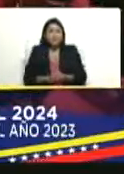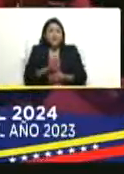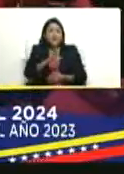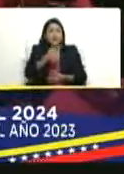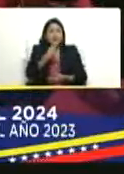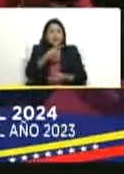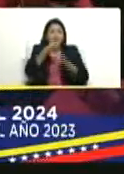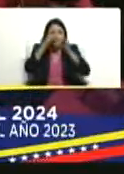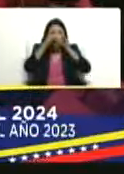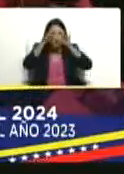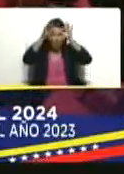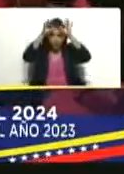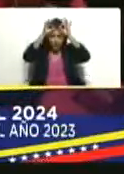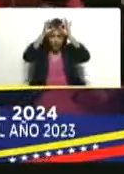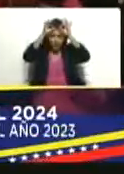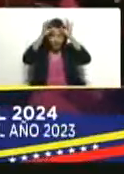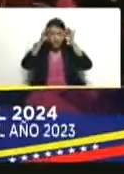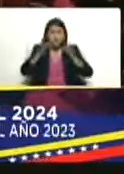en ese tema,